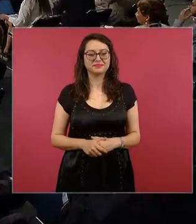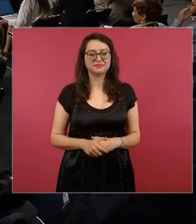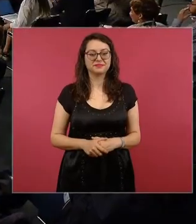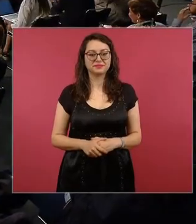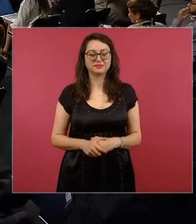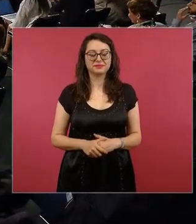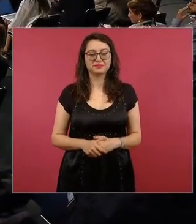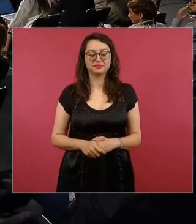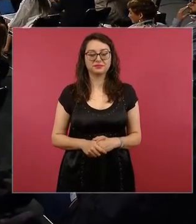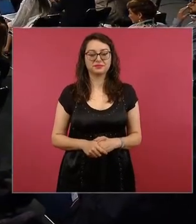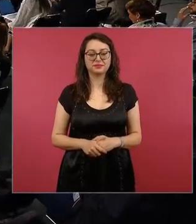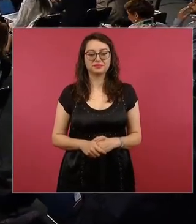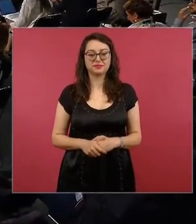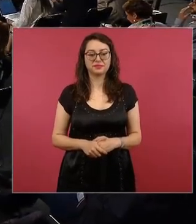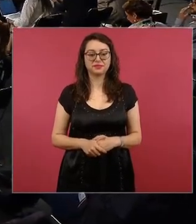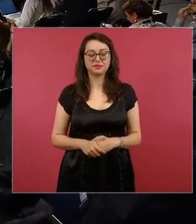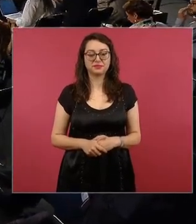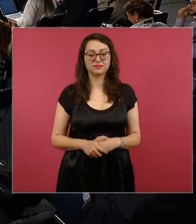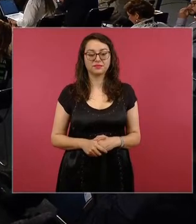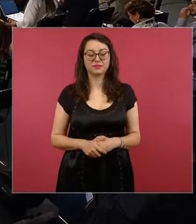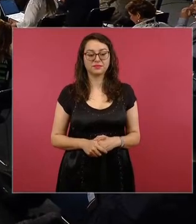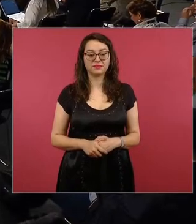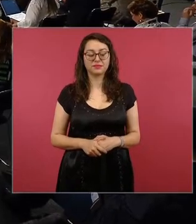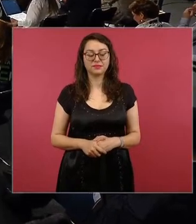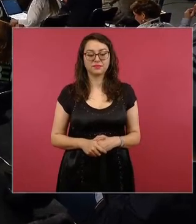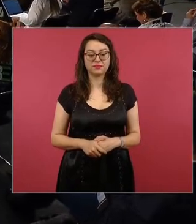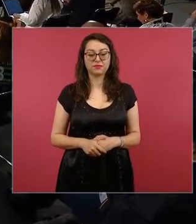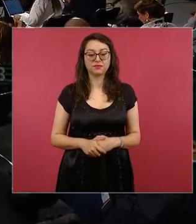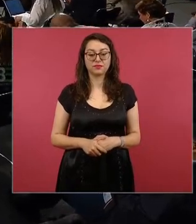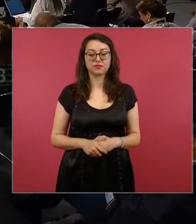Vamos adelante, vamos a empezar aquí.